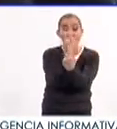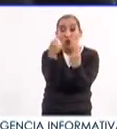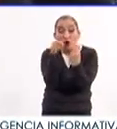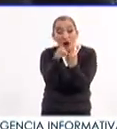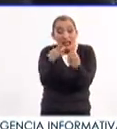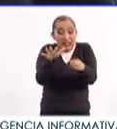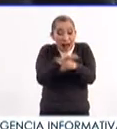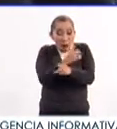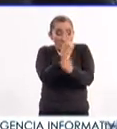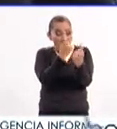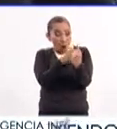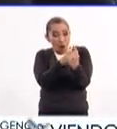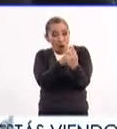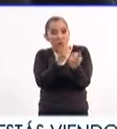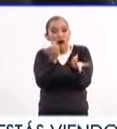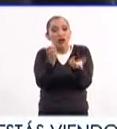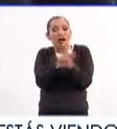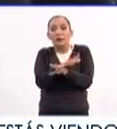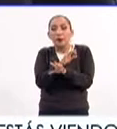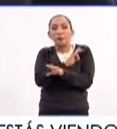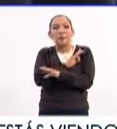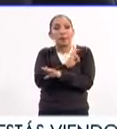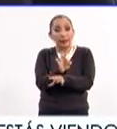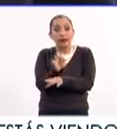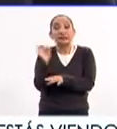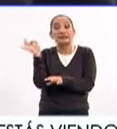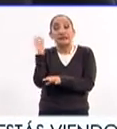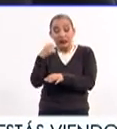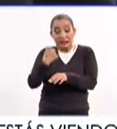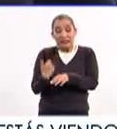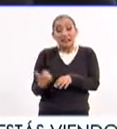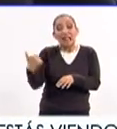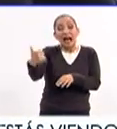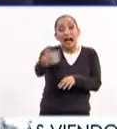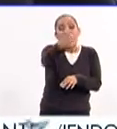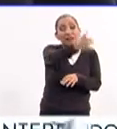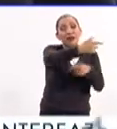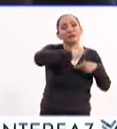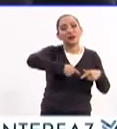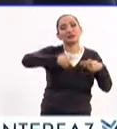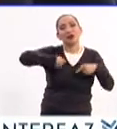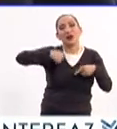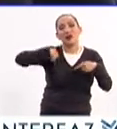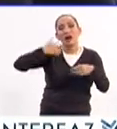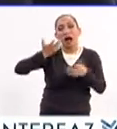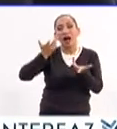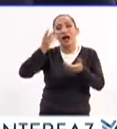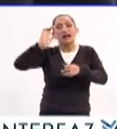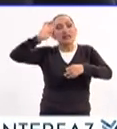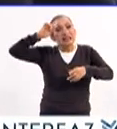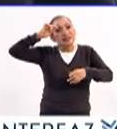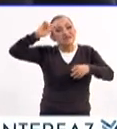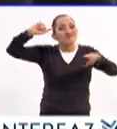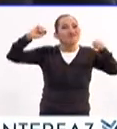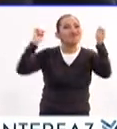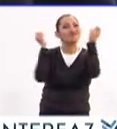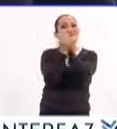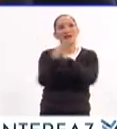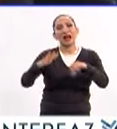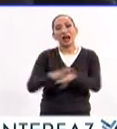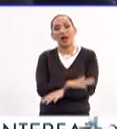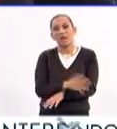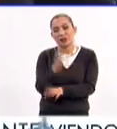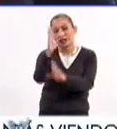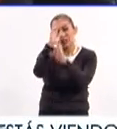a mejor solo va a ser posible si cada uno de nosotros a cada momento tenemos una actitud